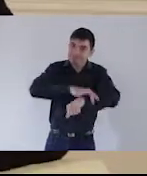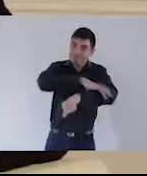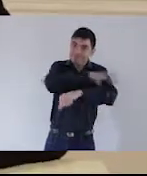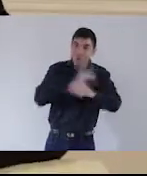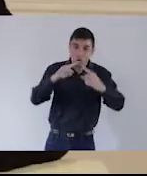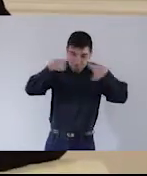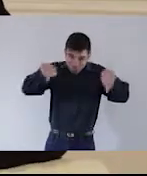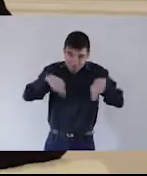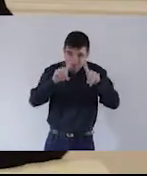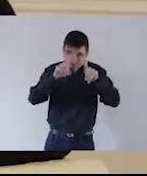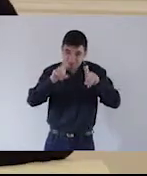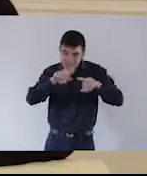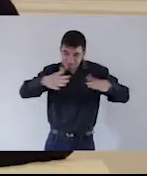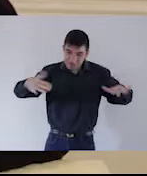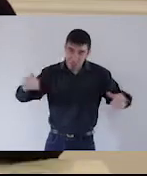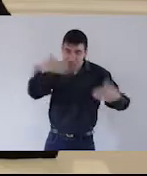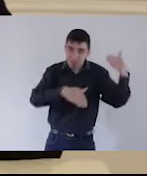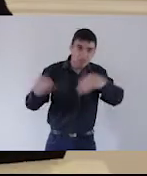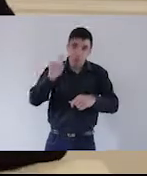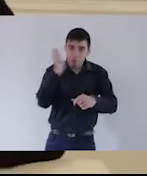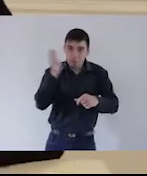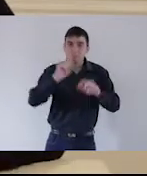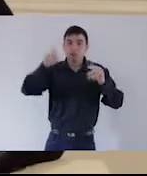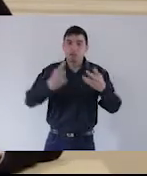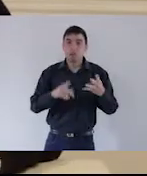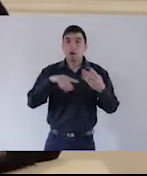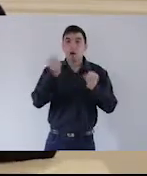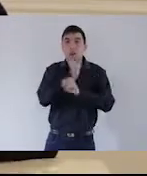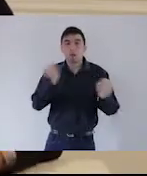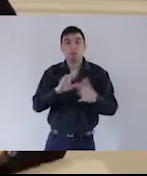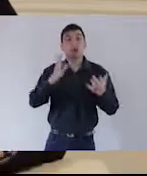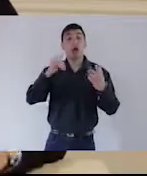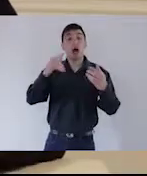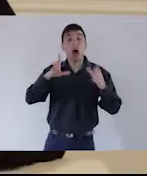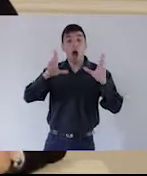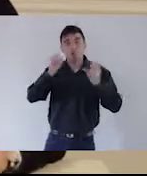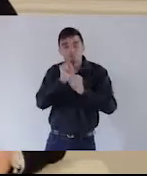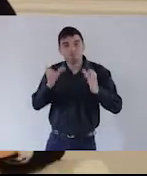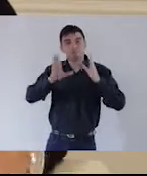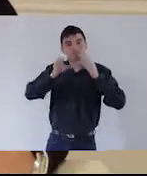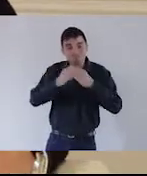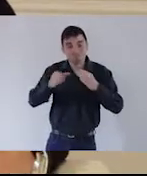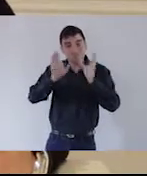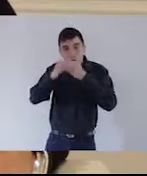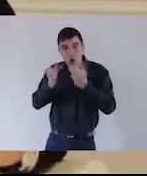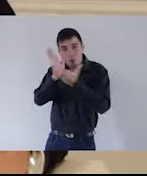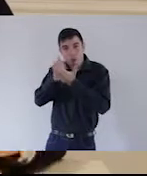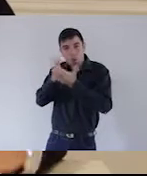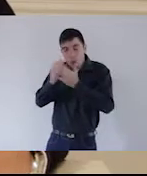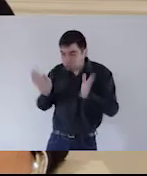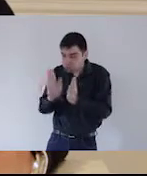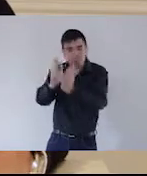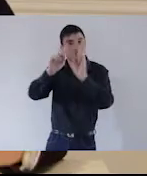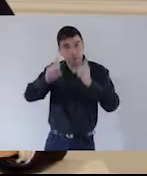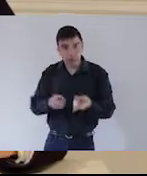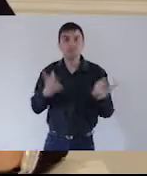la agencia departamental de desarrollo para generar mejores inversiones queremos desde nuestra banca que sea